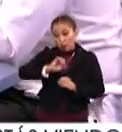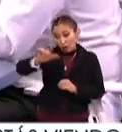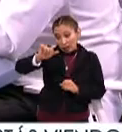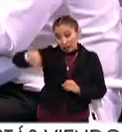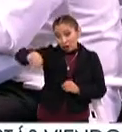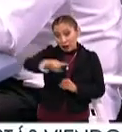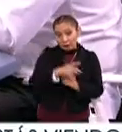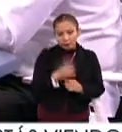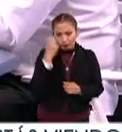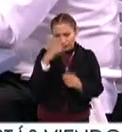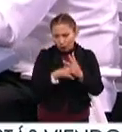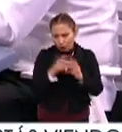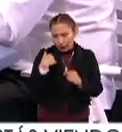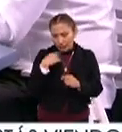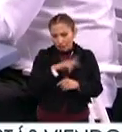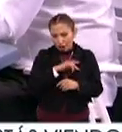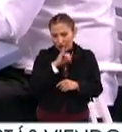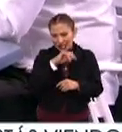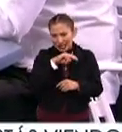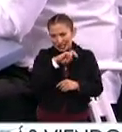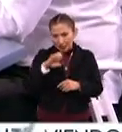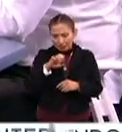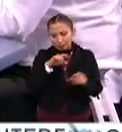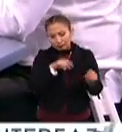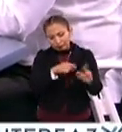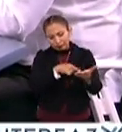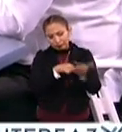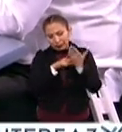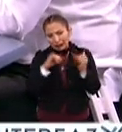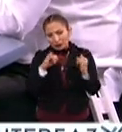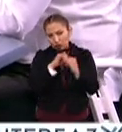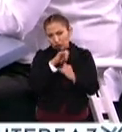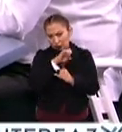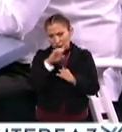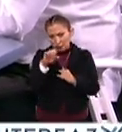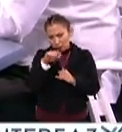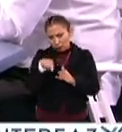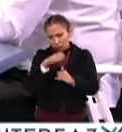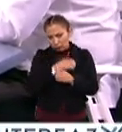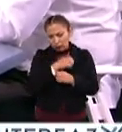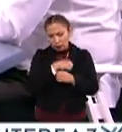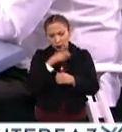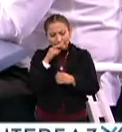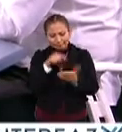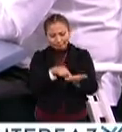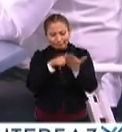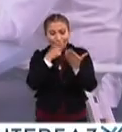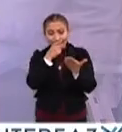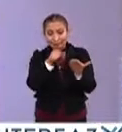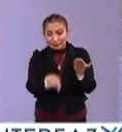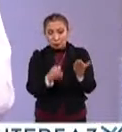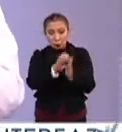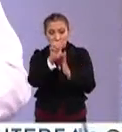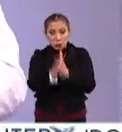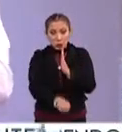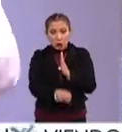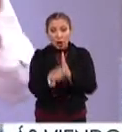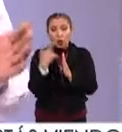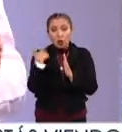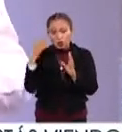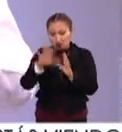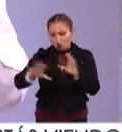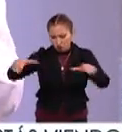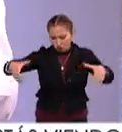profesionistas. Un dato que no es mío, es del INE, de este Instituto Nacional de Evaluación Educativa, dice que, por ejemplo, que en